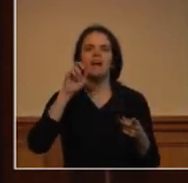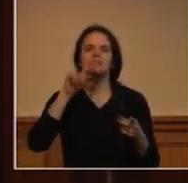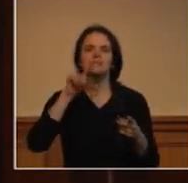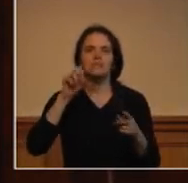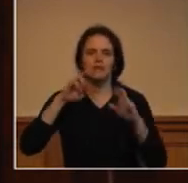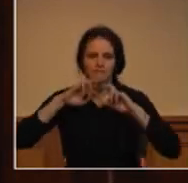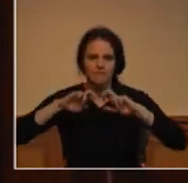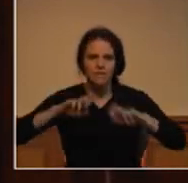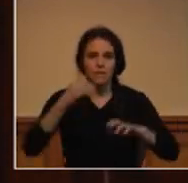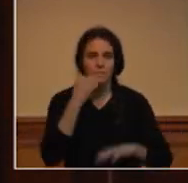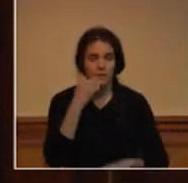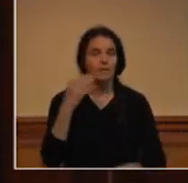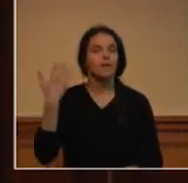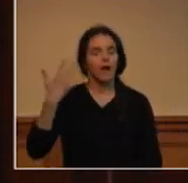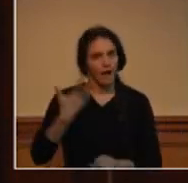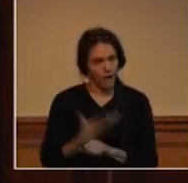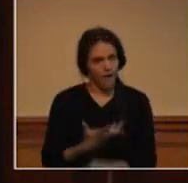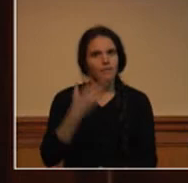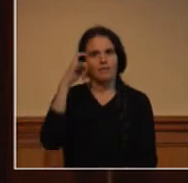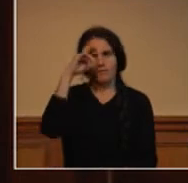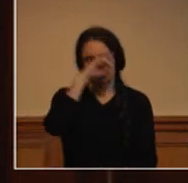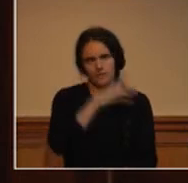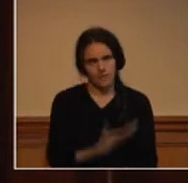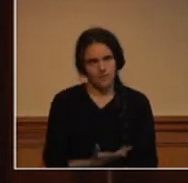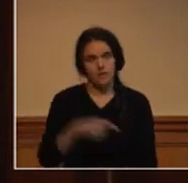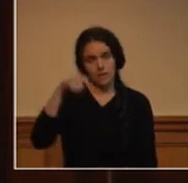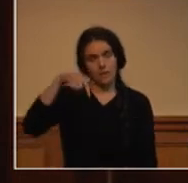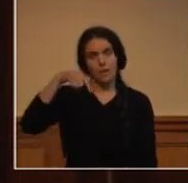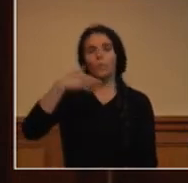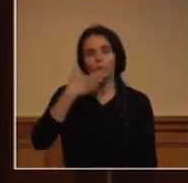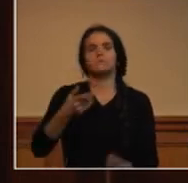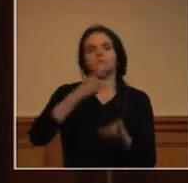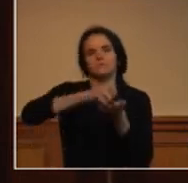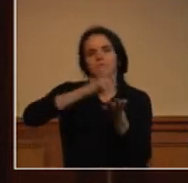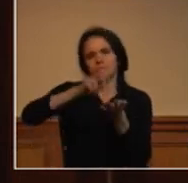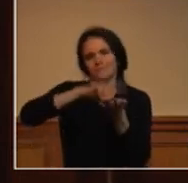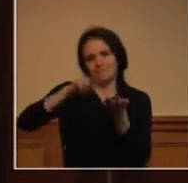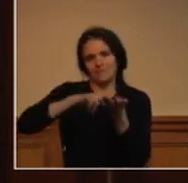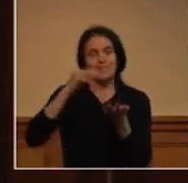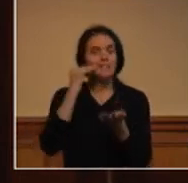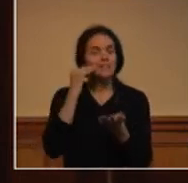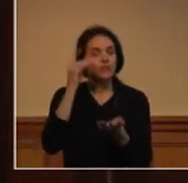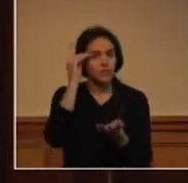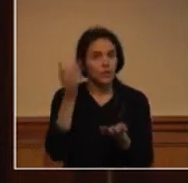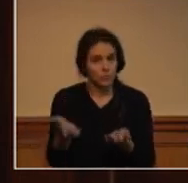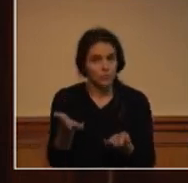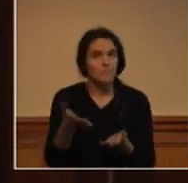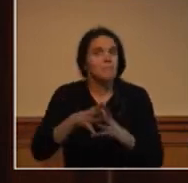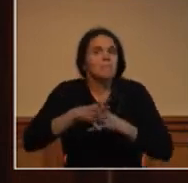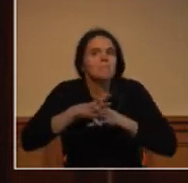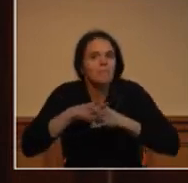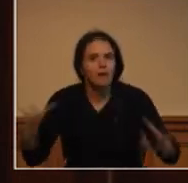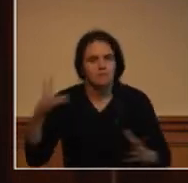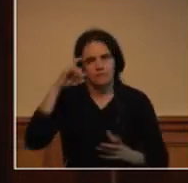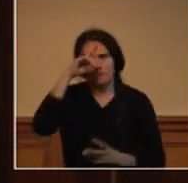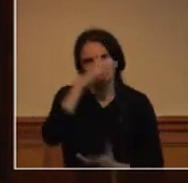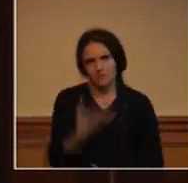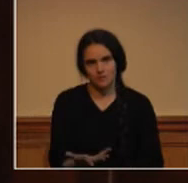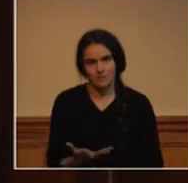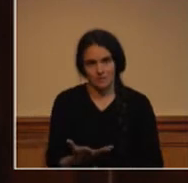Si bien ahí hay dificultades, en el campo de alfabetización de estos niños había más dificultades